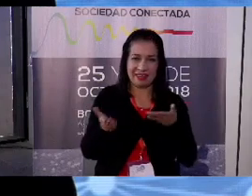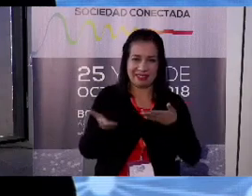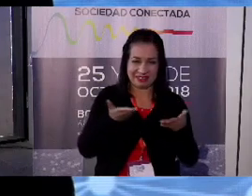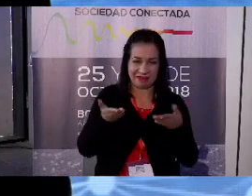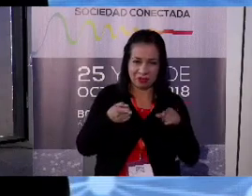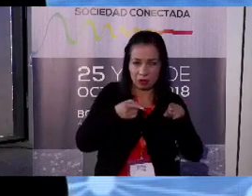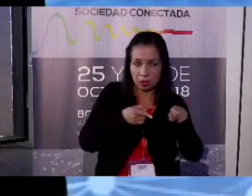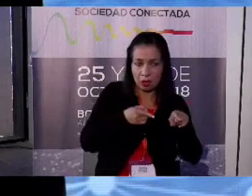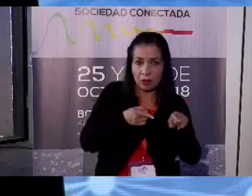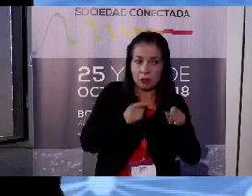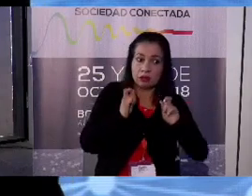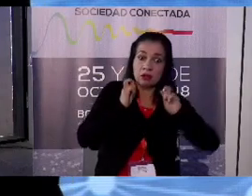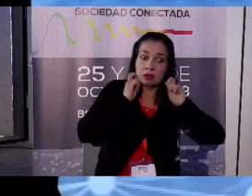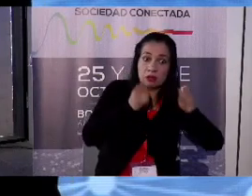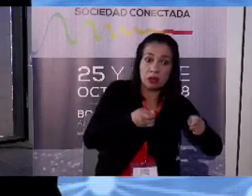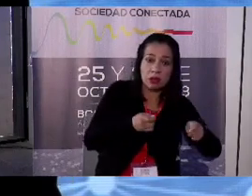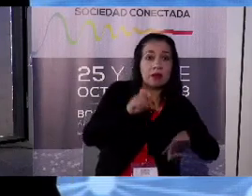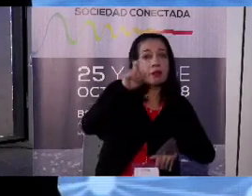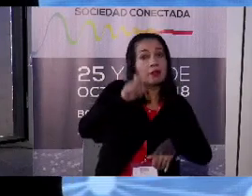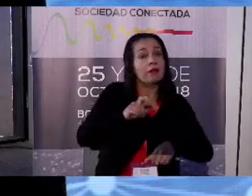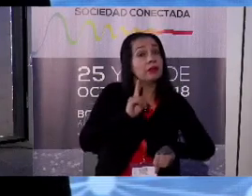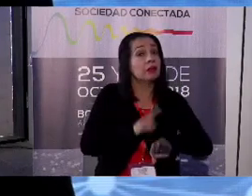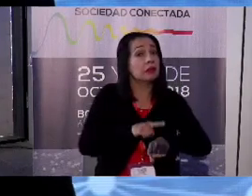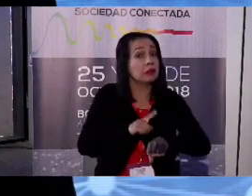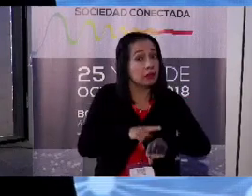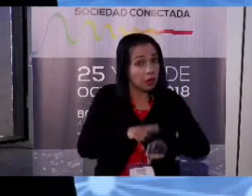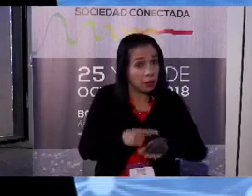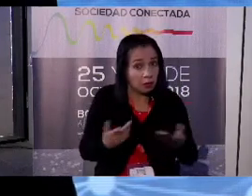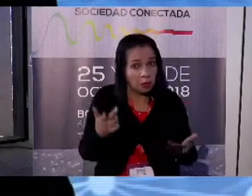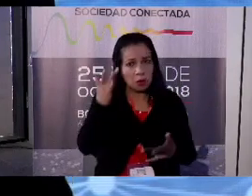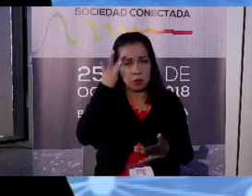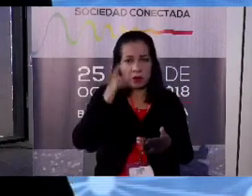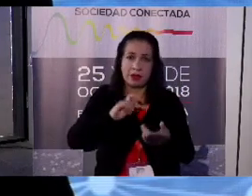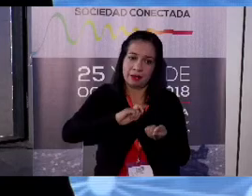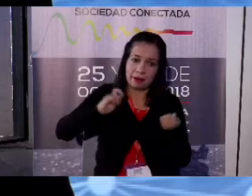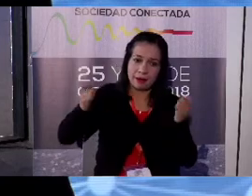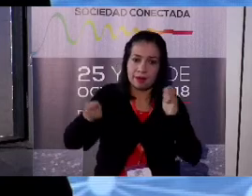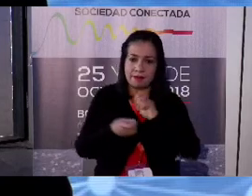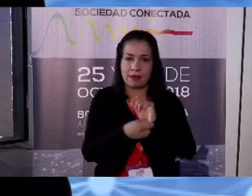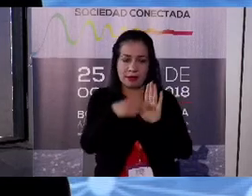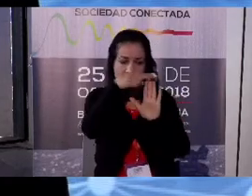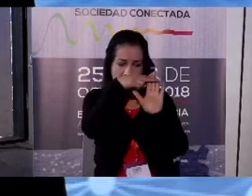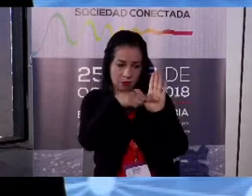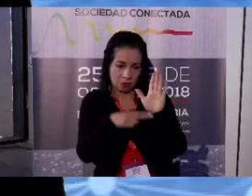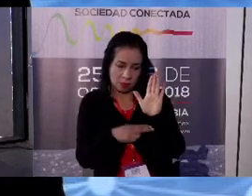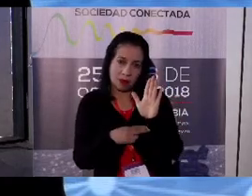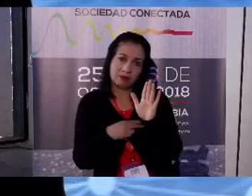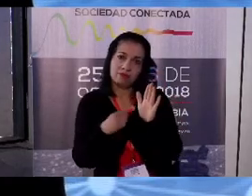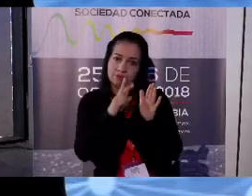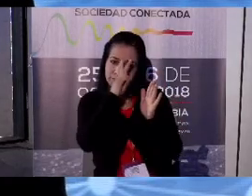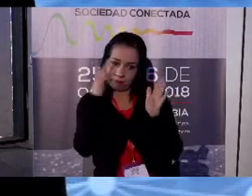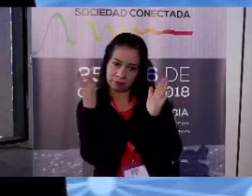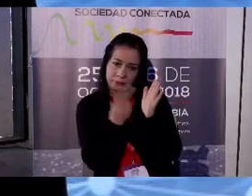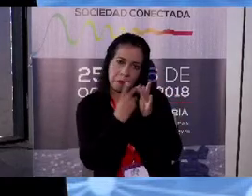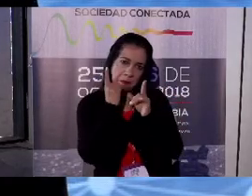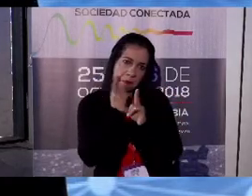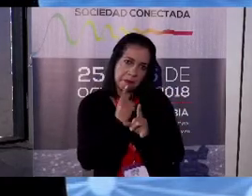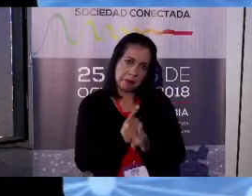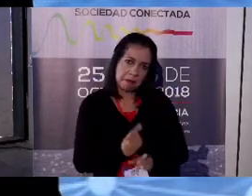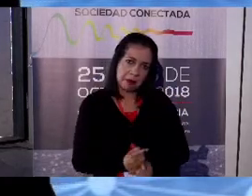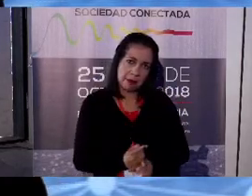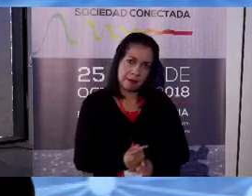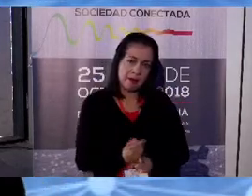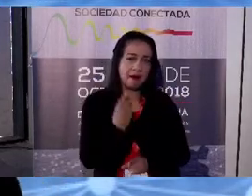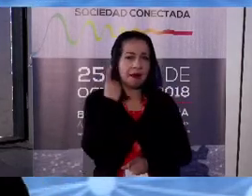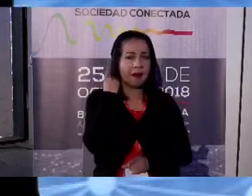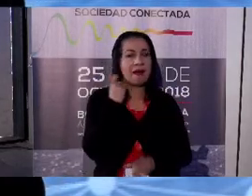exige esos tiempos porque hay que cambiar y ha que cumplir con las normas Y ayer se hablaba de seguridad jurídica se